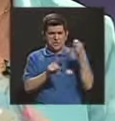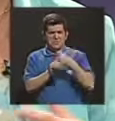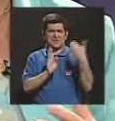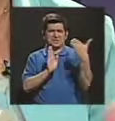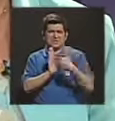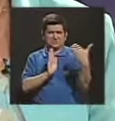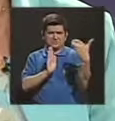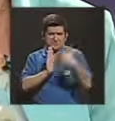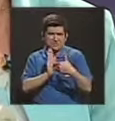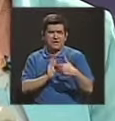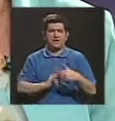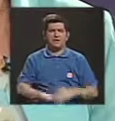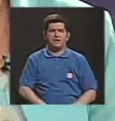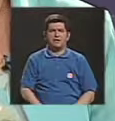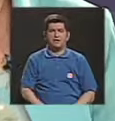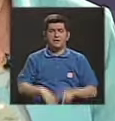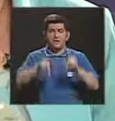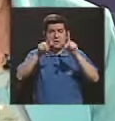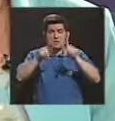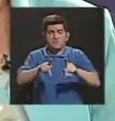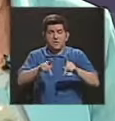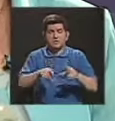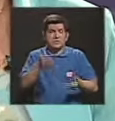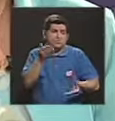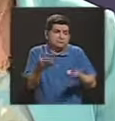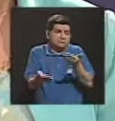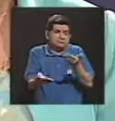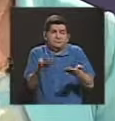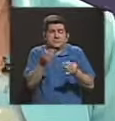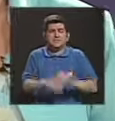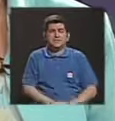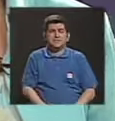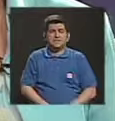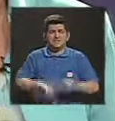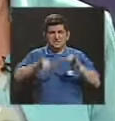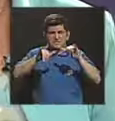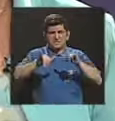que es una persona que está